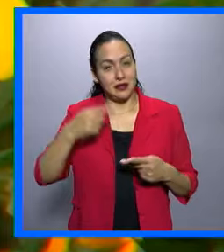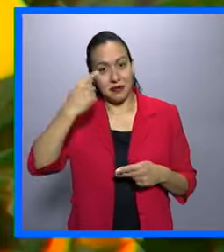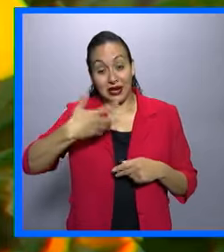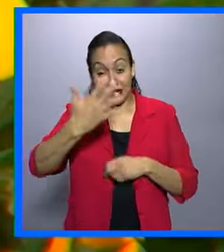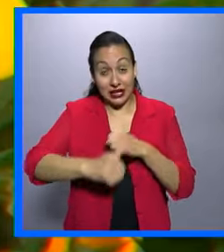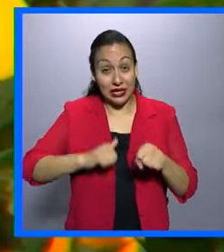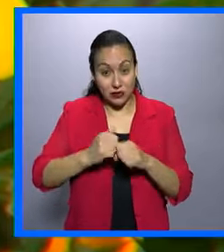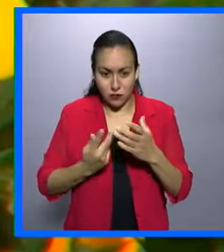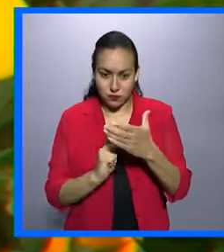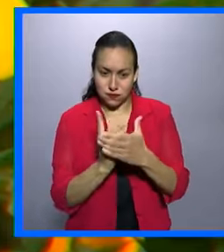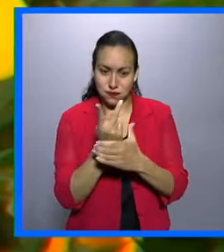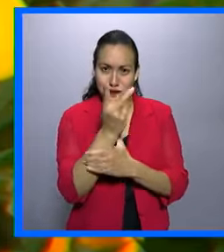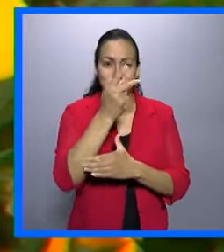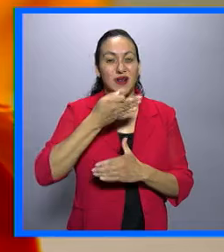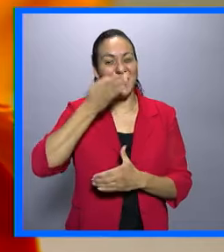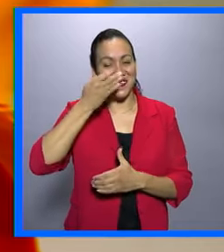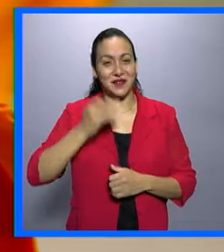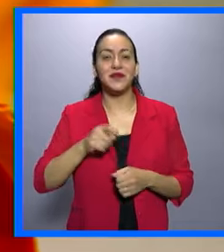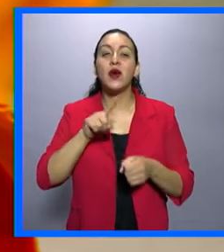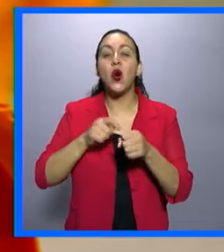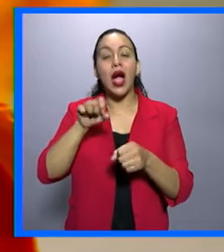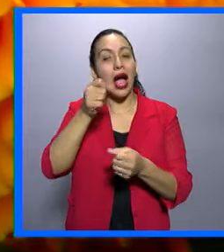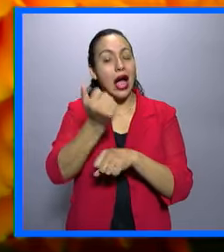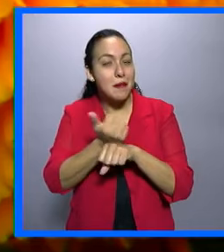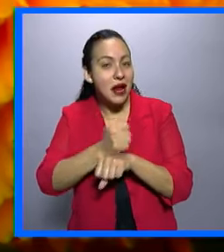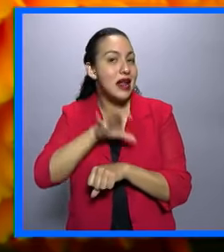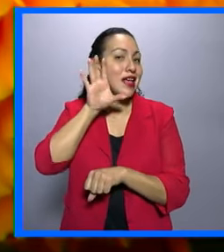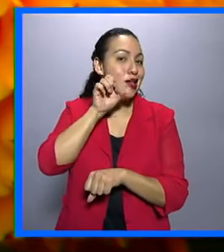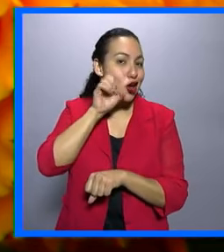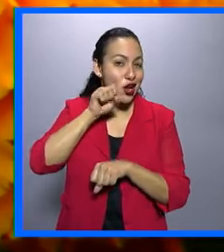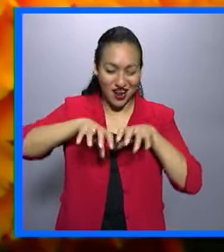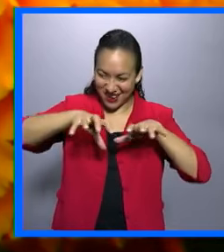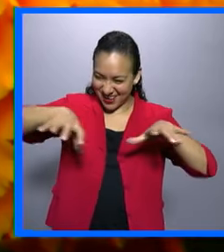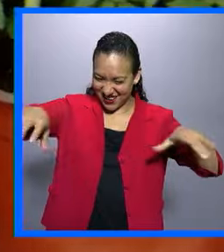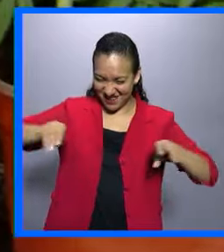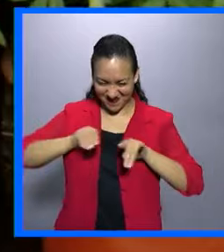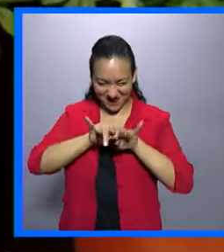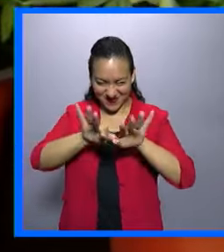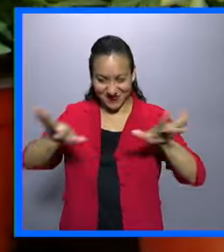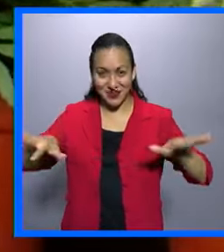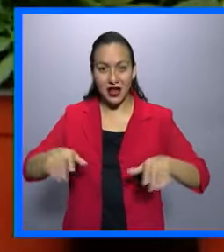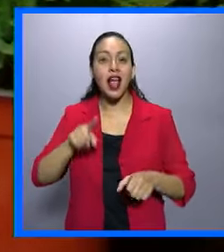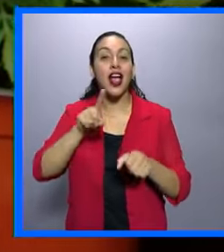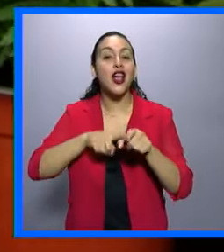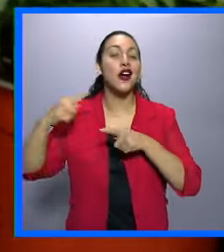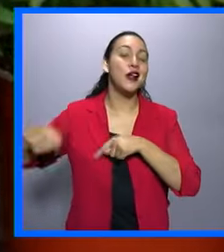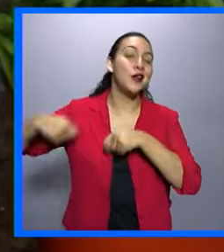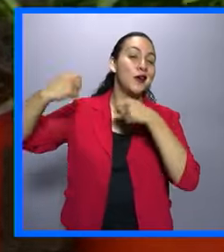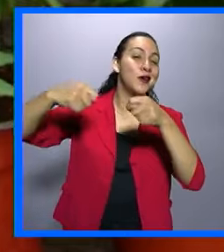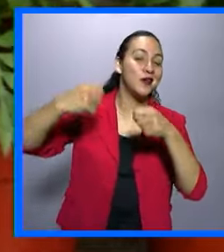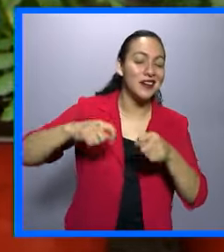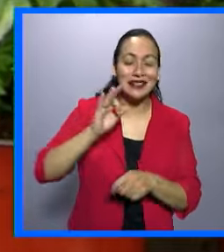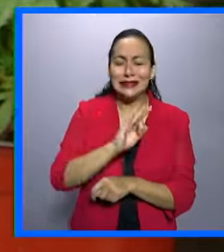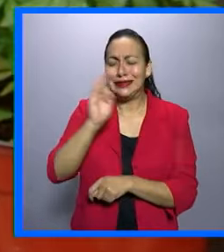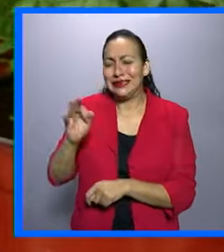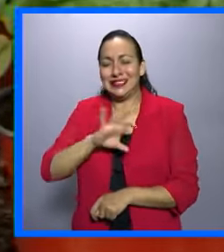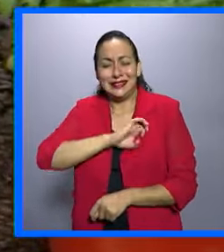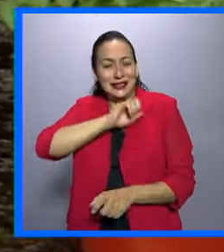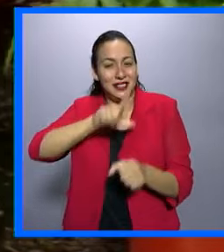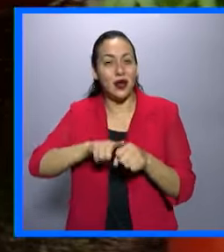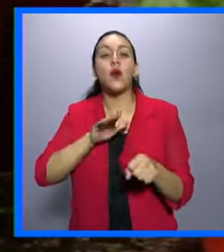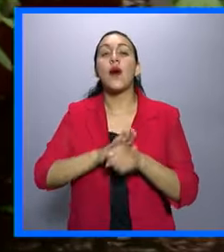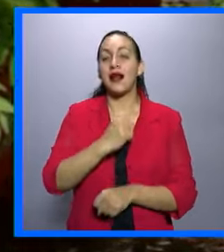días. Se trata del color amarillo y naranja que viste a todo México, el color de la tradición de una fecha especial,